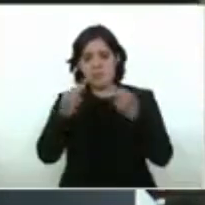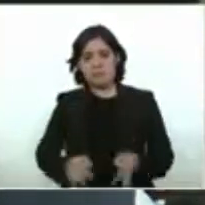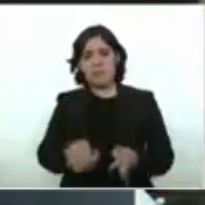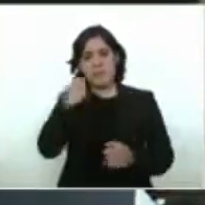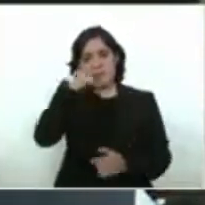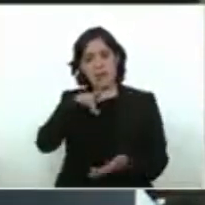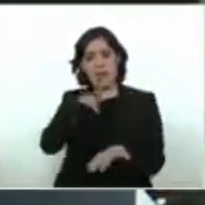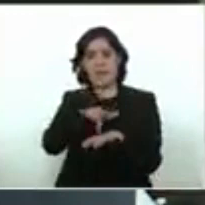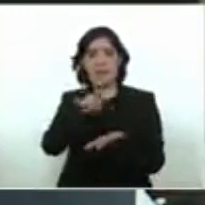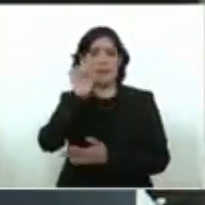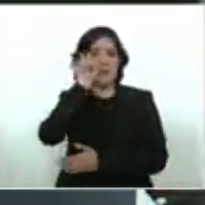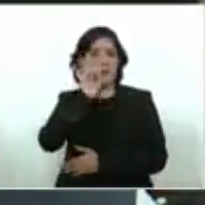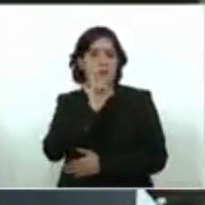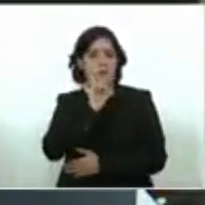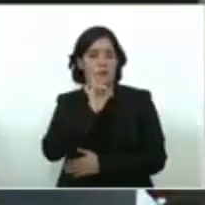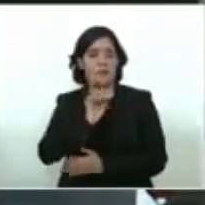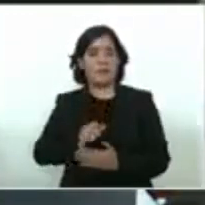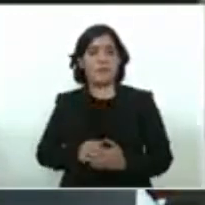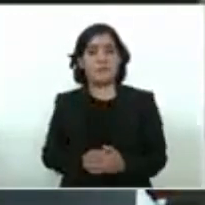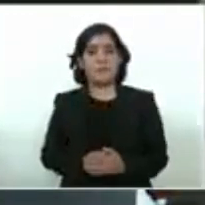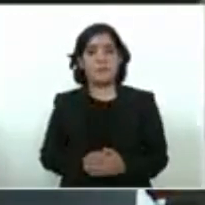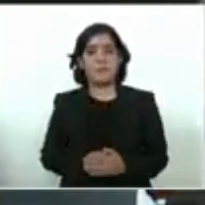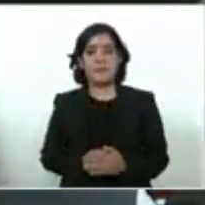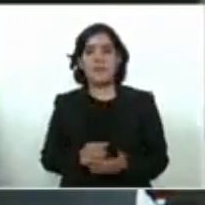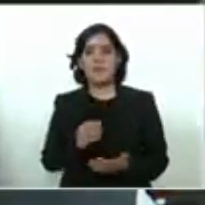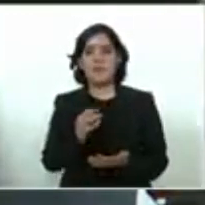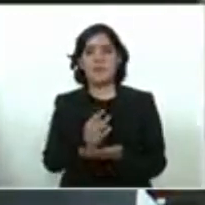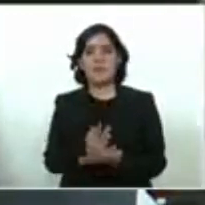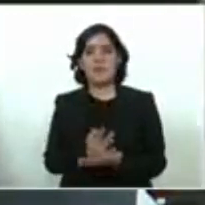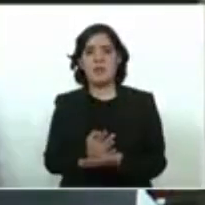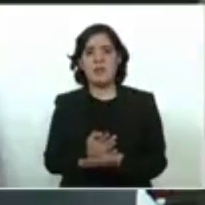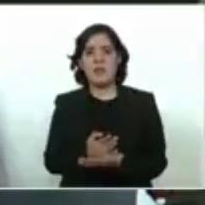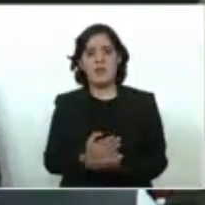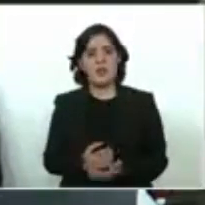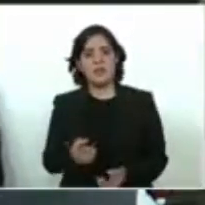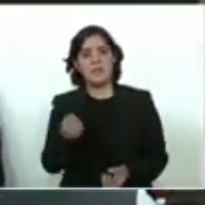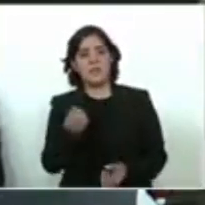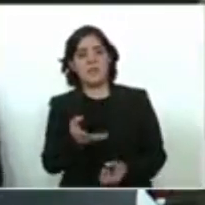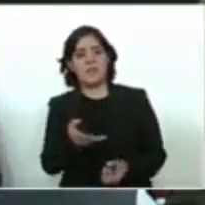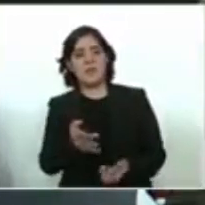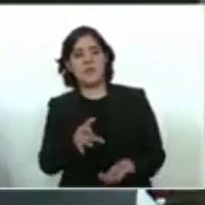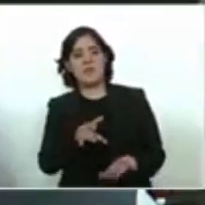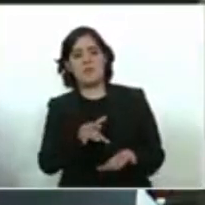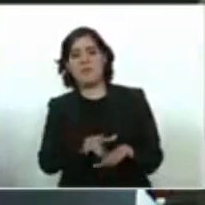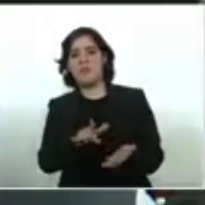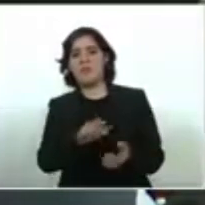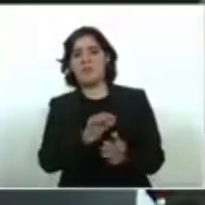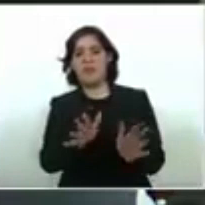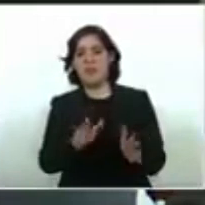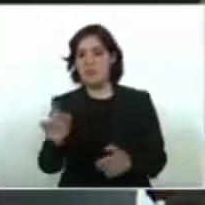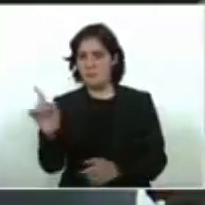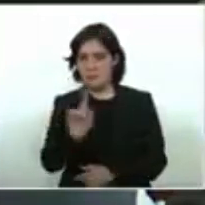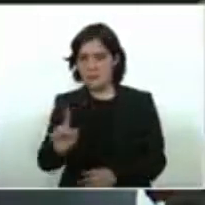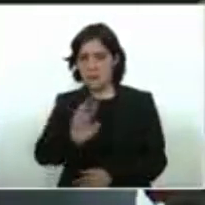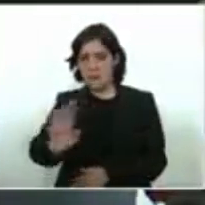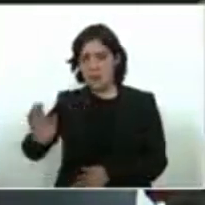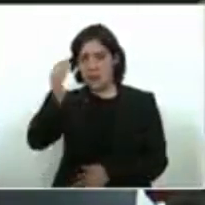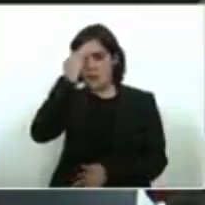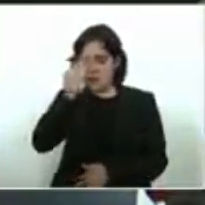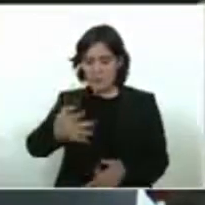favor de las mujeres no como dádivas no como privilegios sino como un reconocimiento